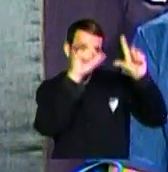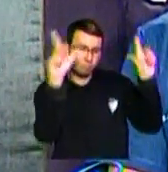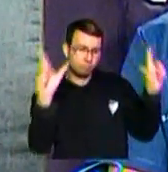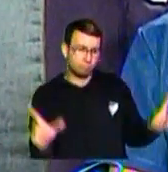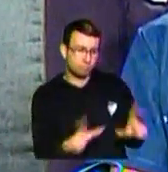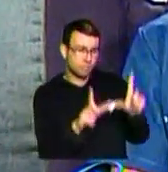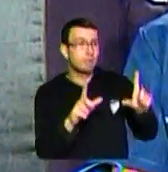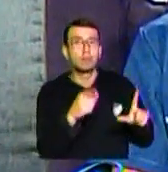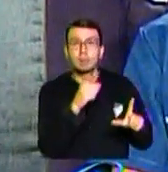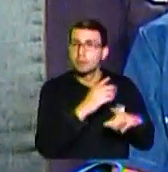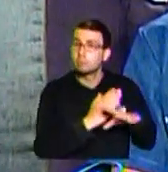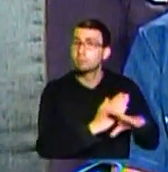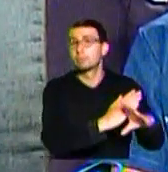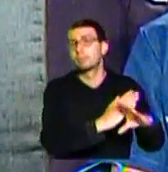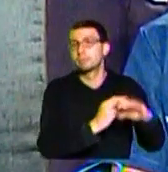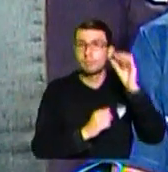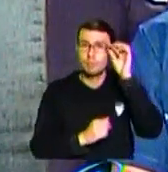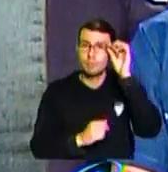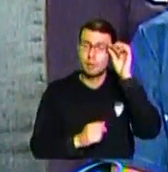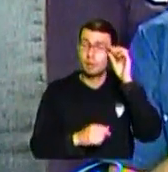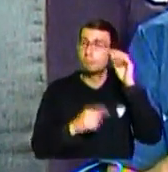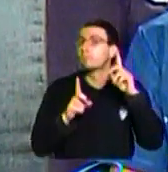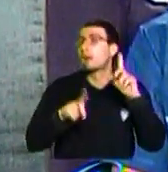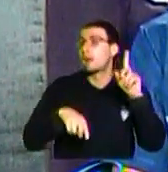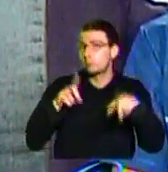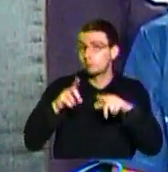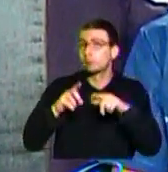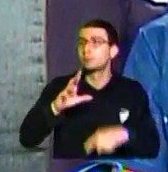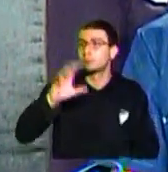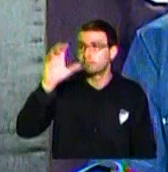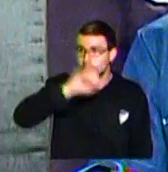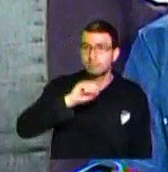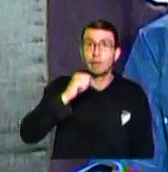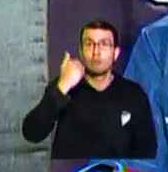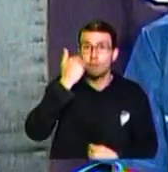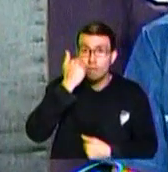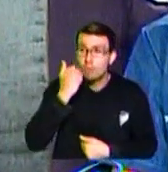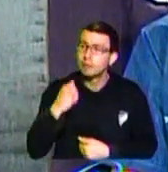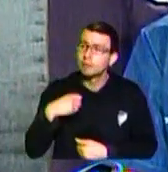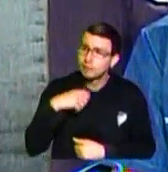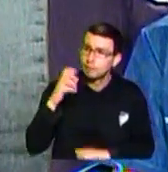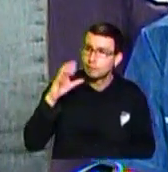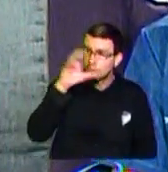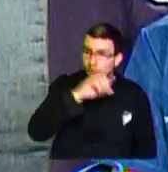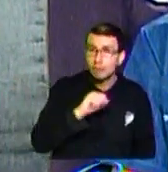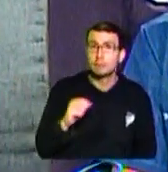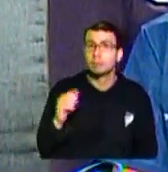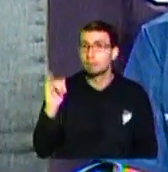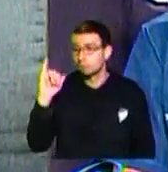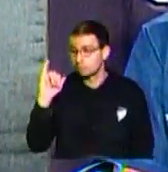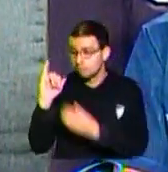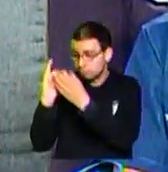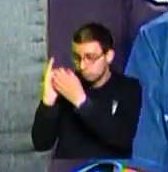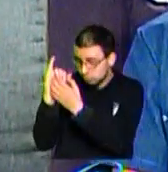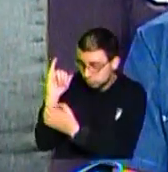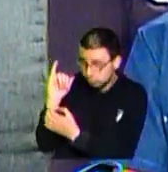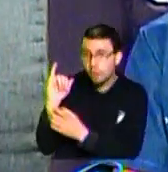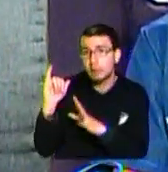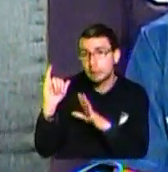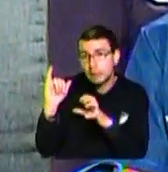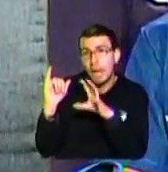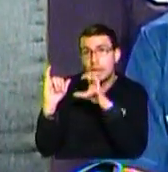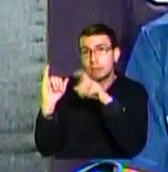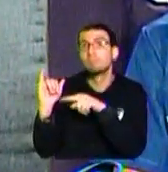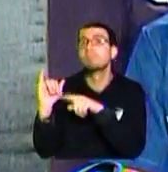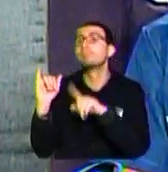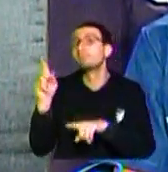Entonces, son muchos los diagnósticos. En realidad, nos hemos encontrado desde cánceres de cuello uterino, nos hemos encontrado